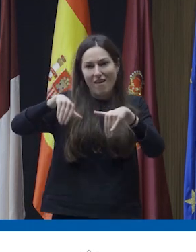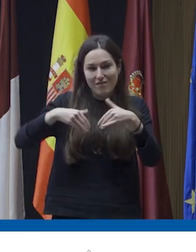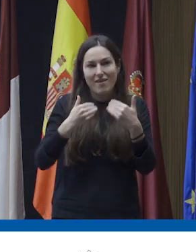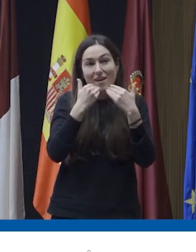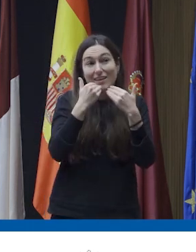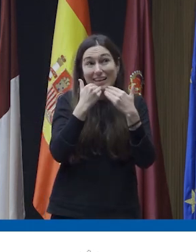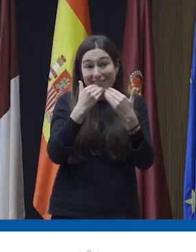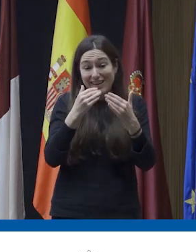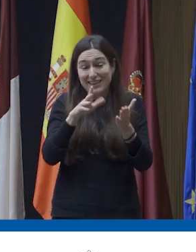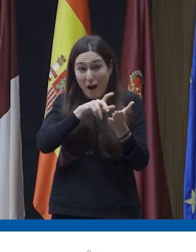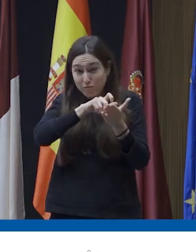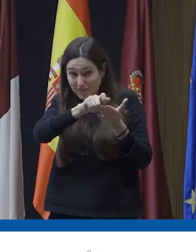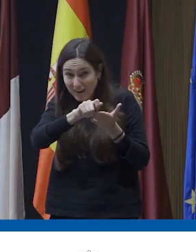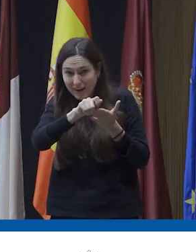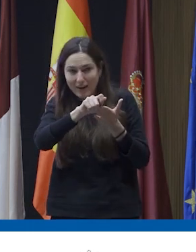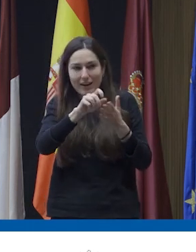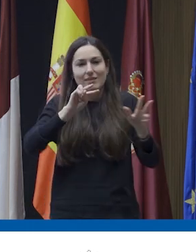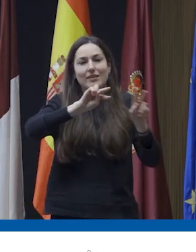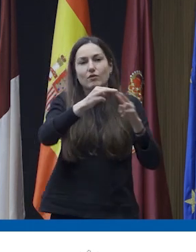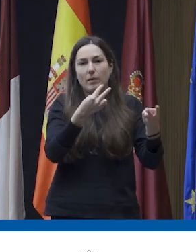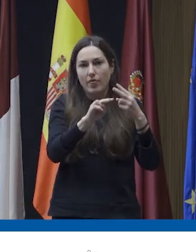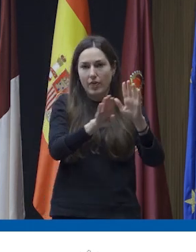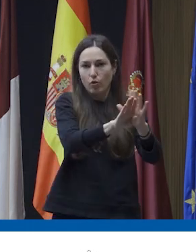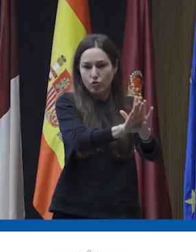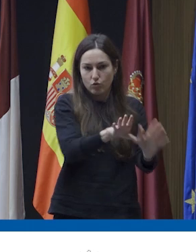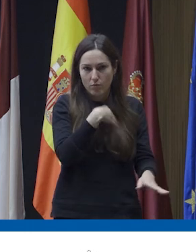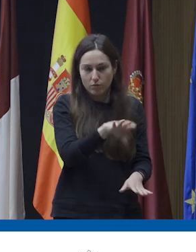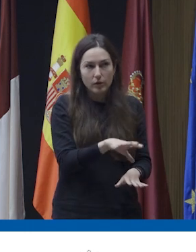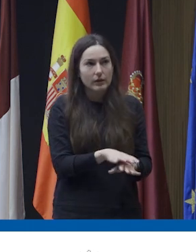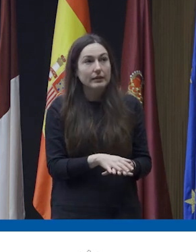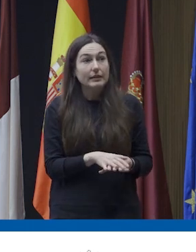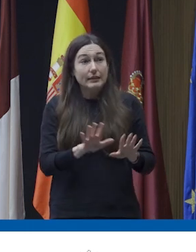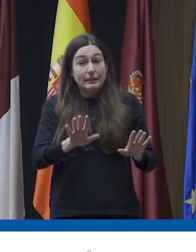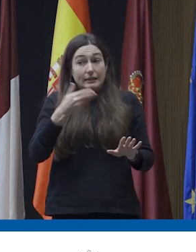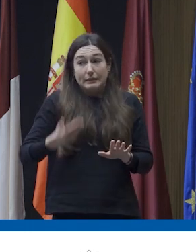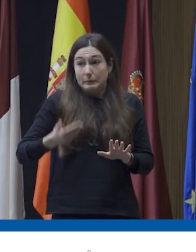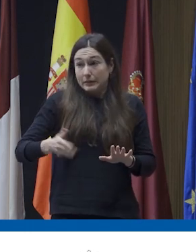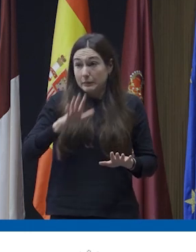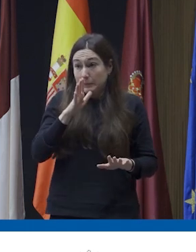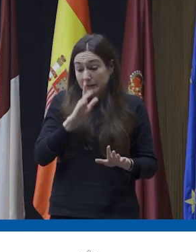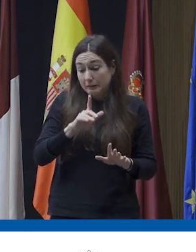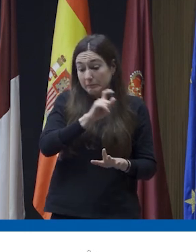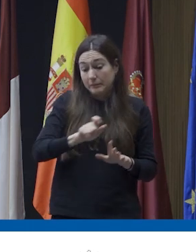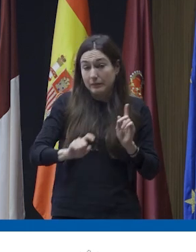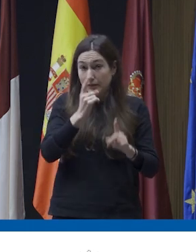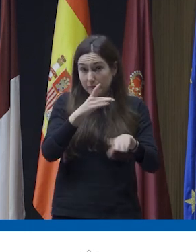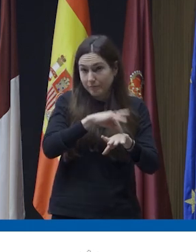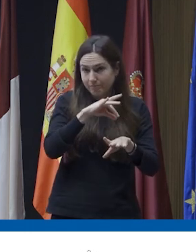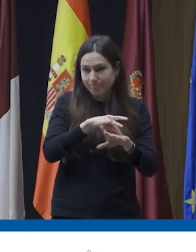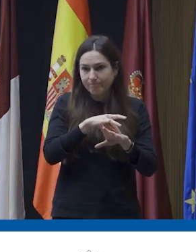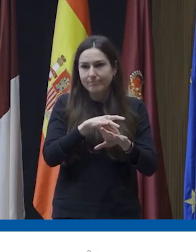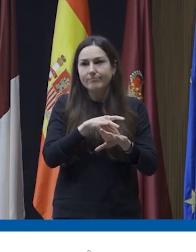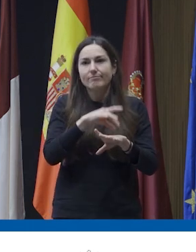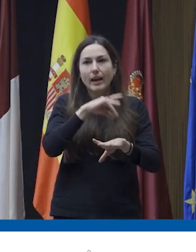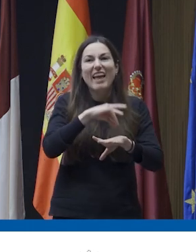transparencia corneal, ¿vale? Entonces es importante porque hay pacientes que tienen alguna patología de esta córnea, en concreto